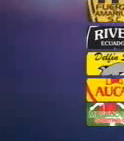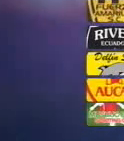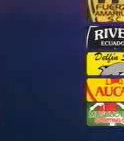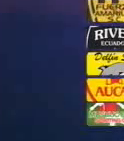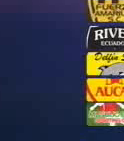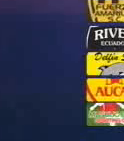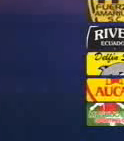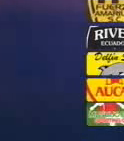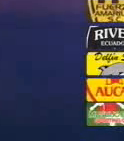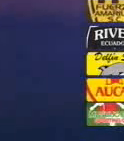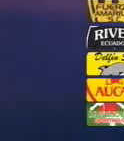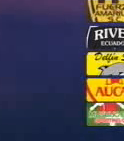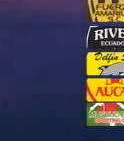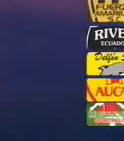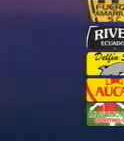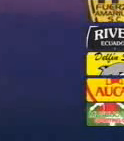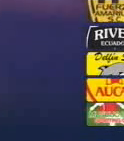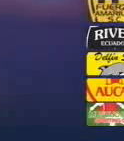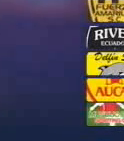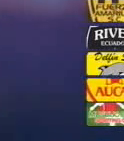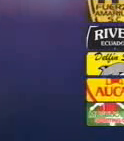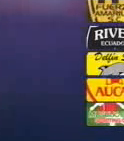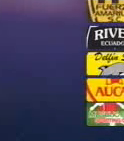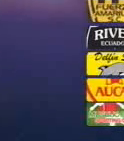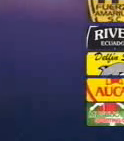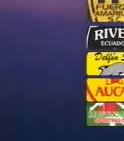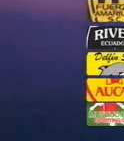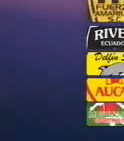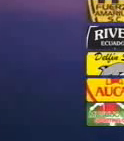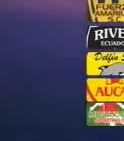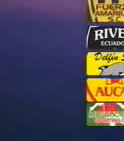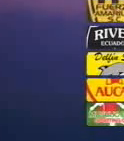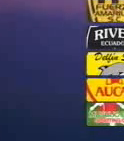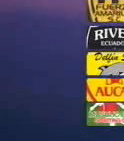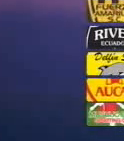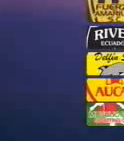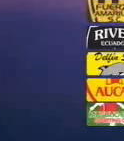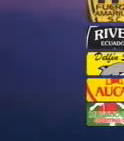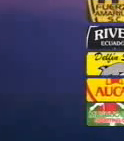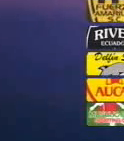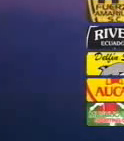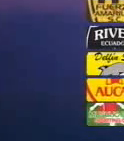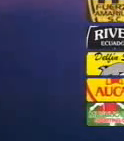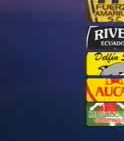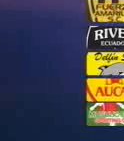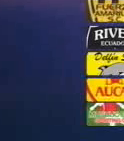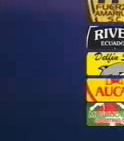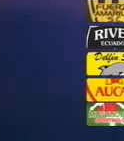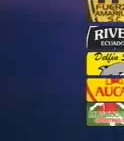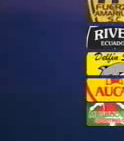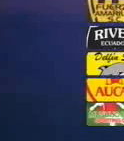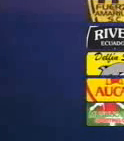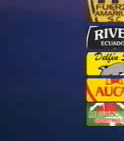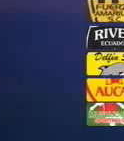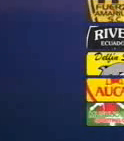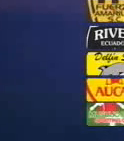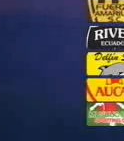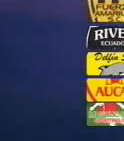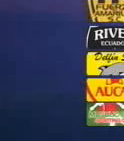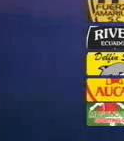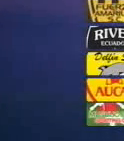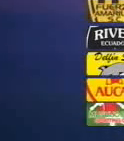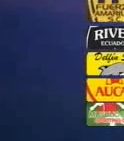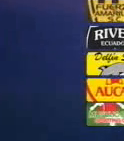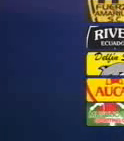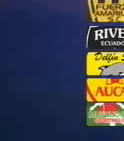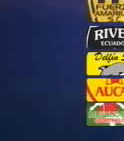lugar, 61 puntos y menos 11. Ese gol diferencia prácticamente lo deja sin opción. Sexto el Cuenca, clasificado a la Sudamericana con 58 puntos menos 1.